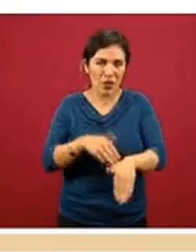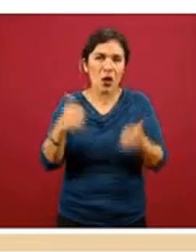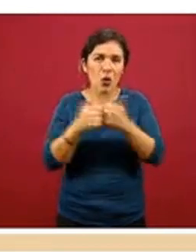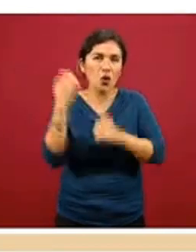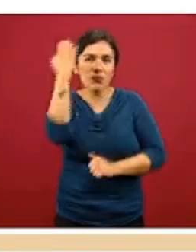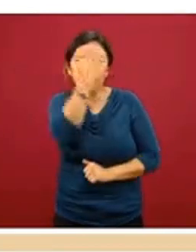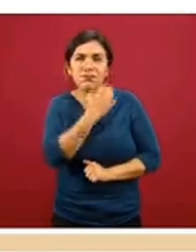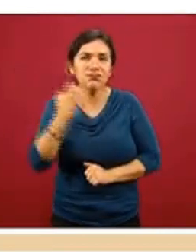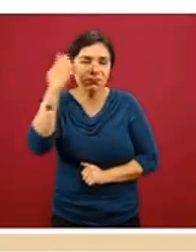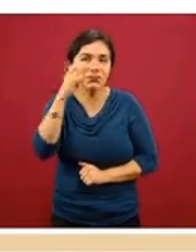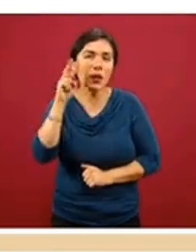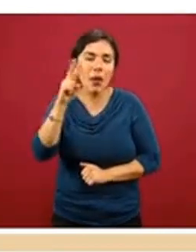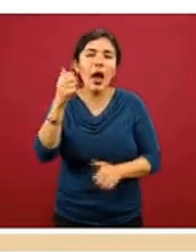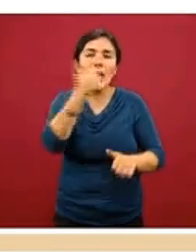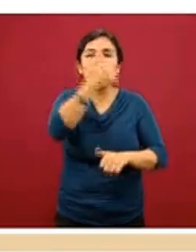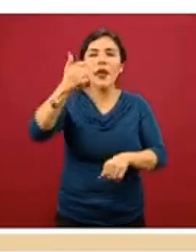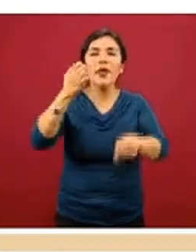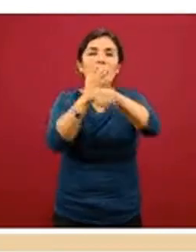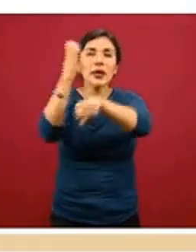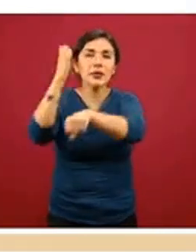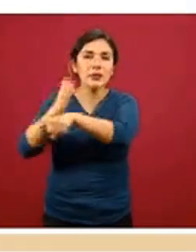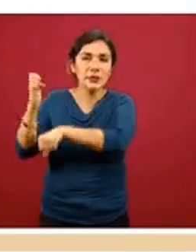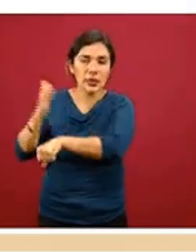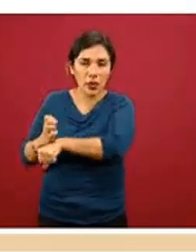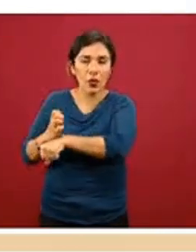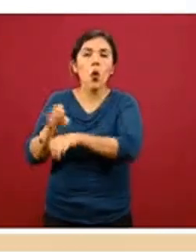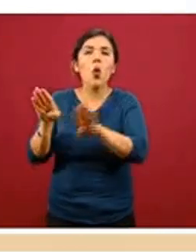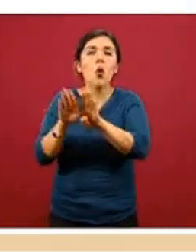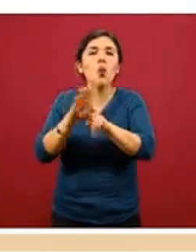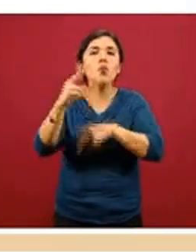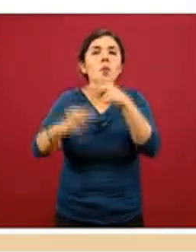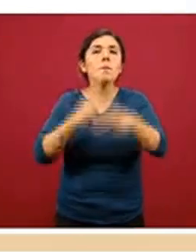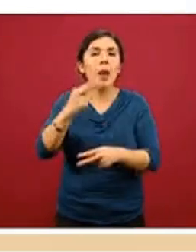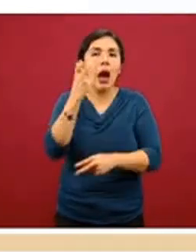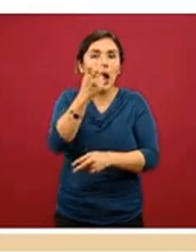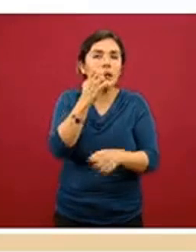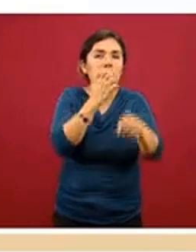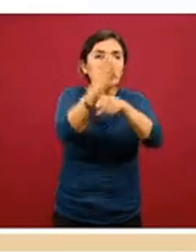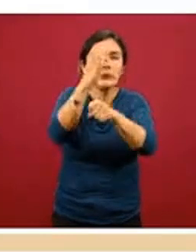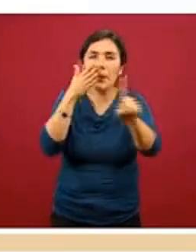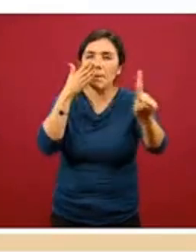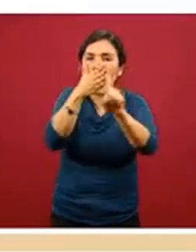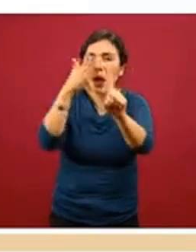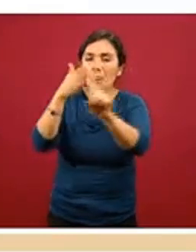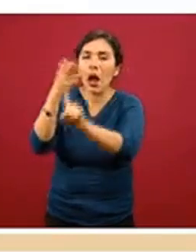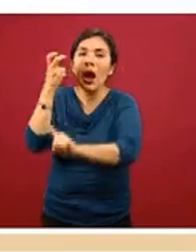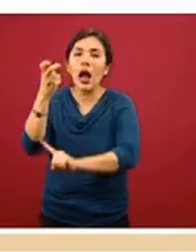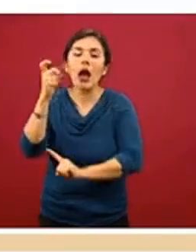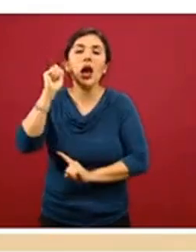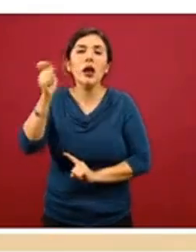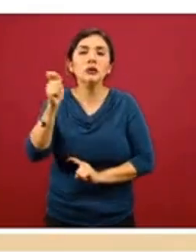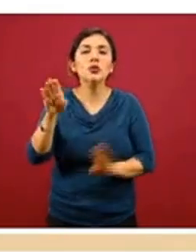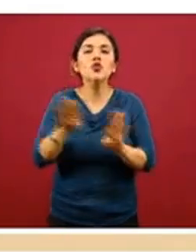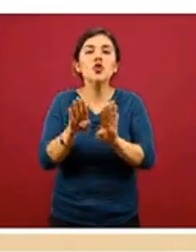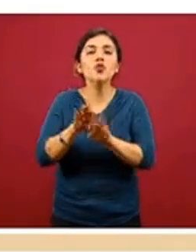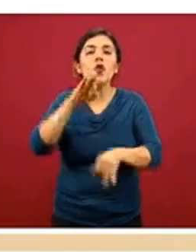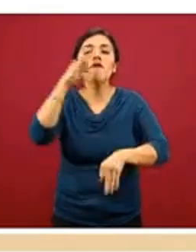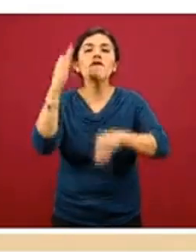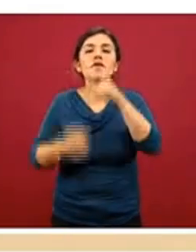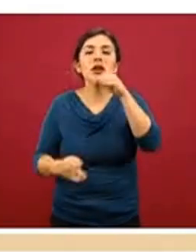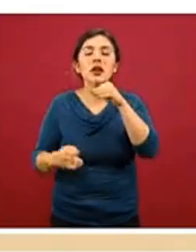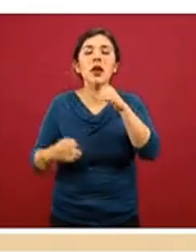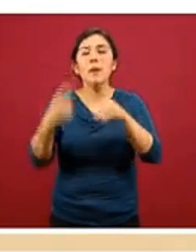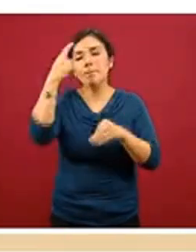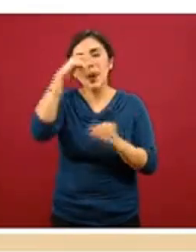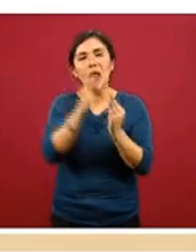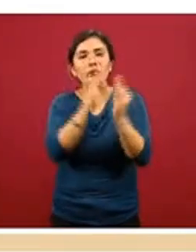análisis por estado de la situación específica. Eso fue lo que significó el fin de